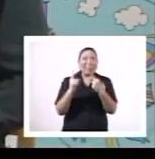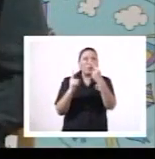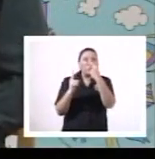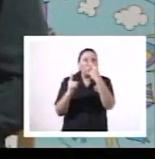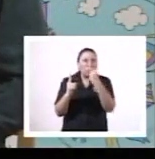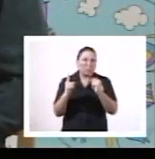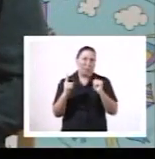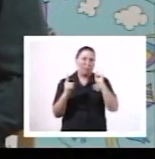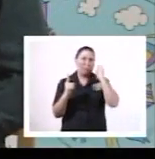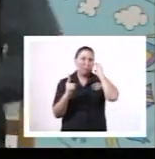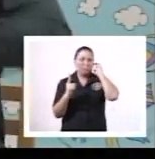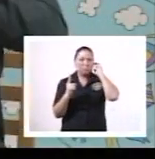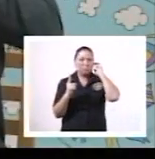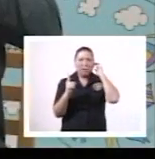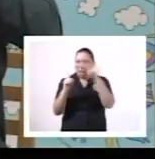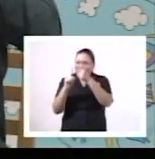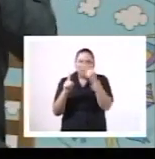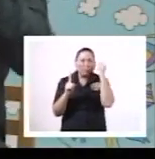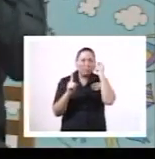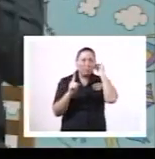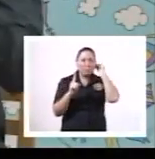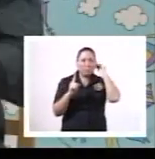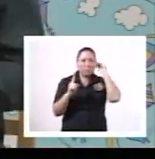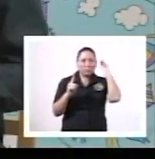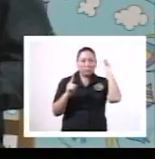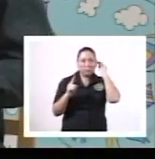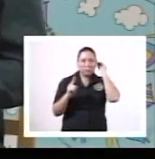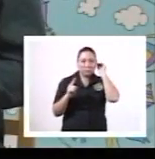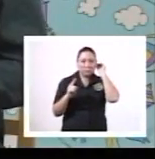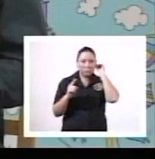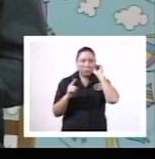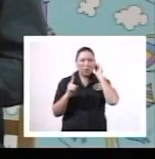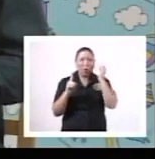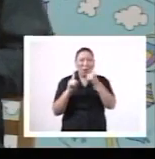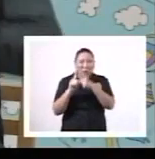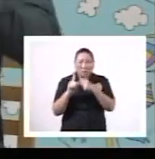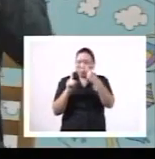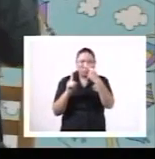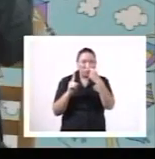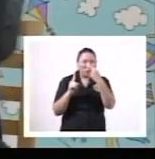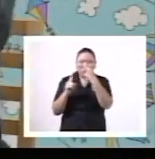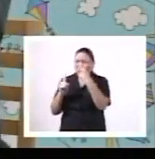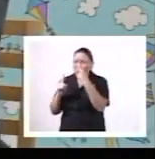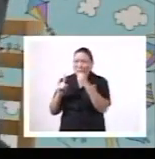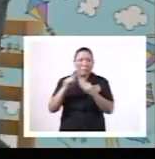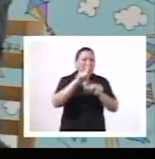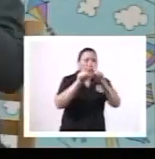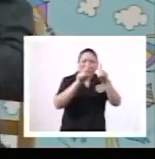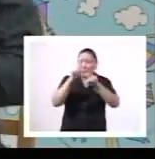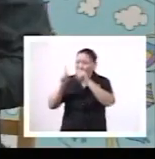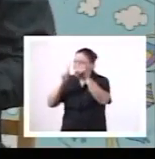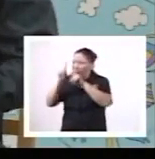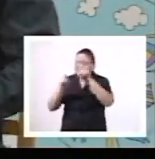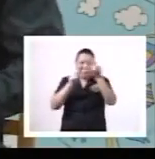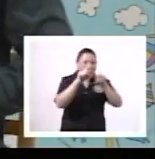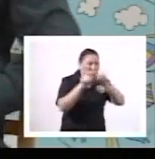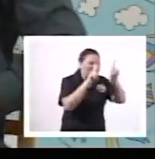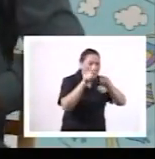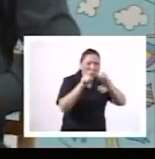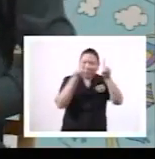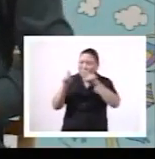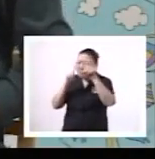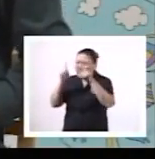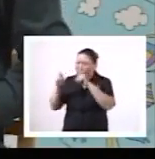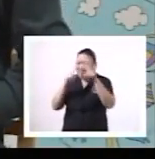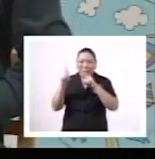estaba preguntando. Le encantaba todo lo de su pueblo. Le gustaba preguntarle a las personas conocidas y a